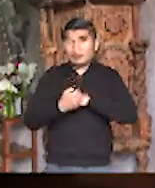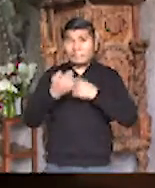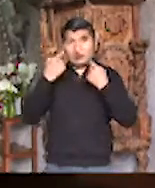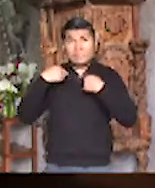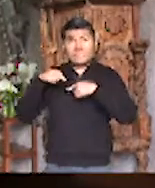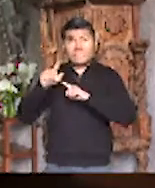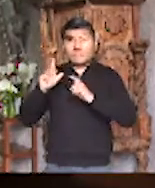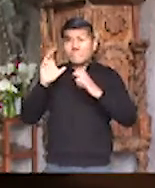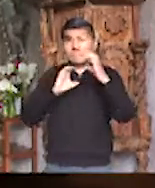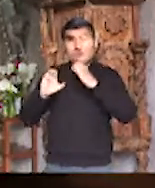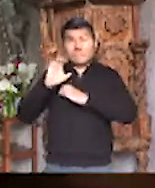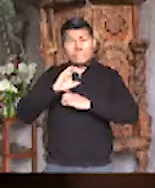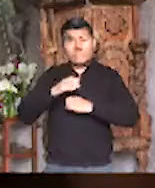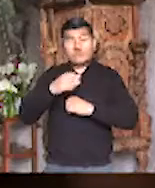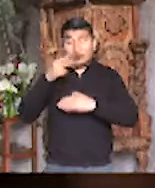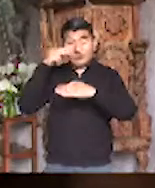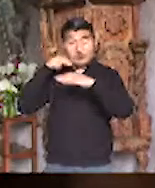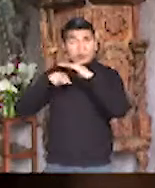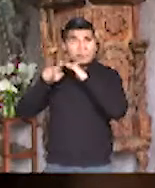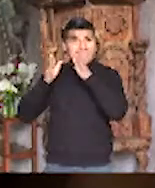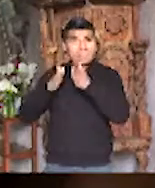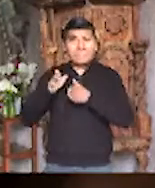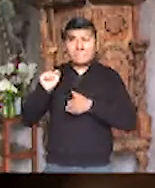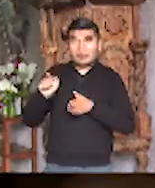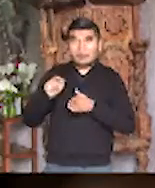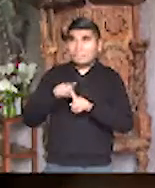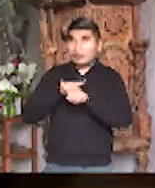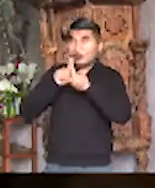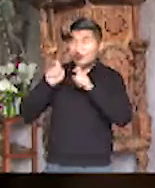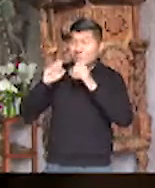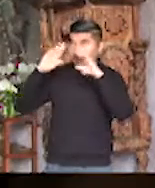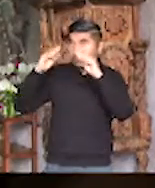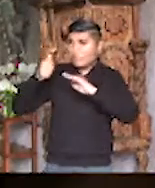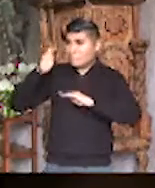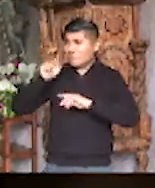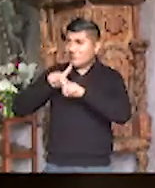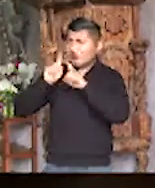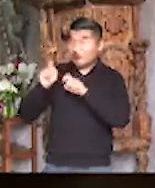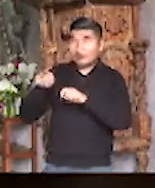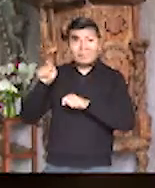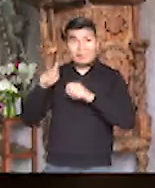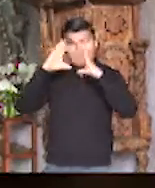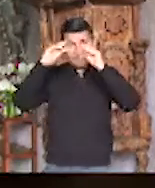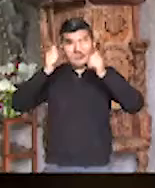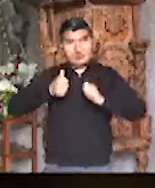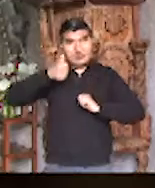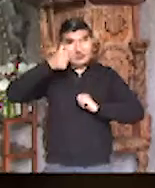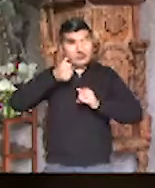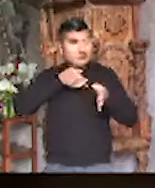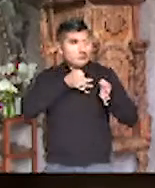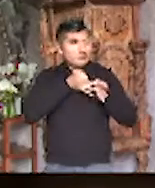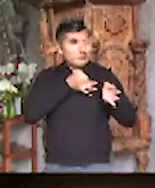ido a buscarlo al profeta le ha preguntado al maestro y el maestro le ha explicado